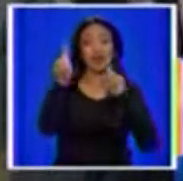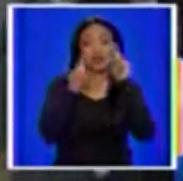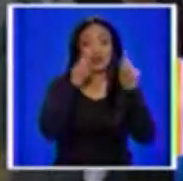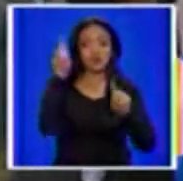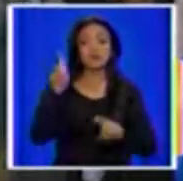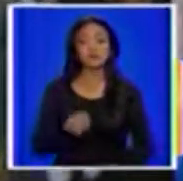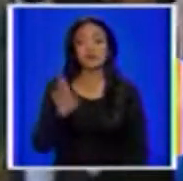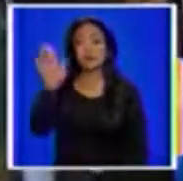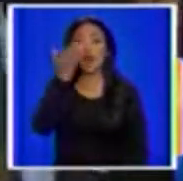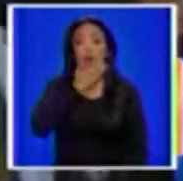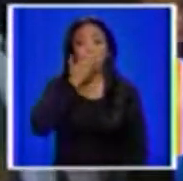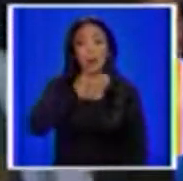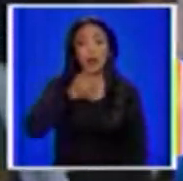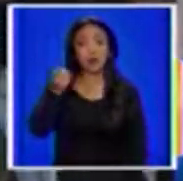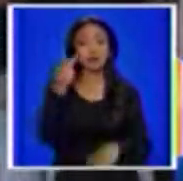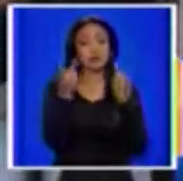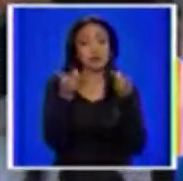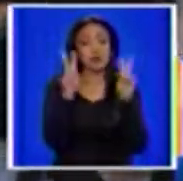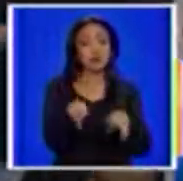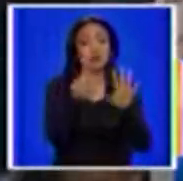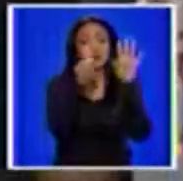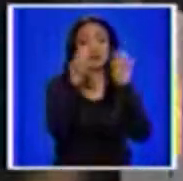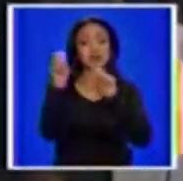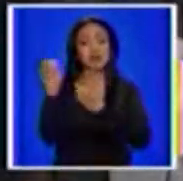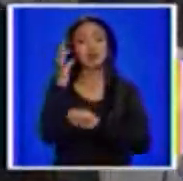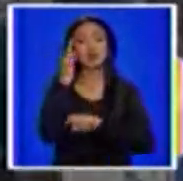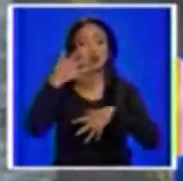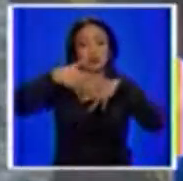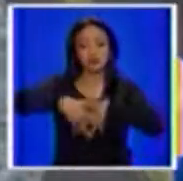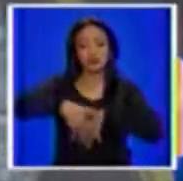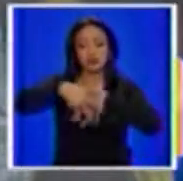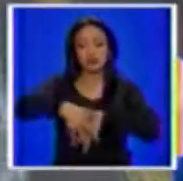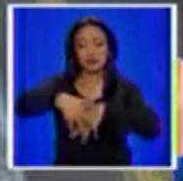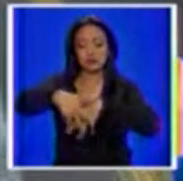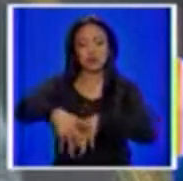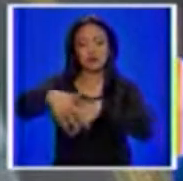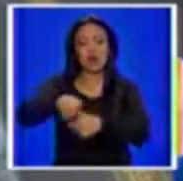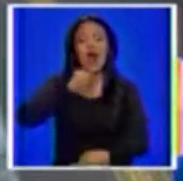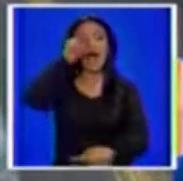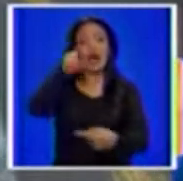mujeres! En Ambato, cerca de 600 mujeres caminaron hasta la gobernación de